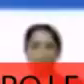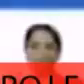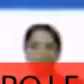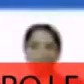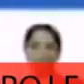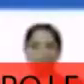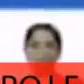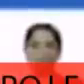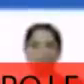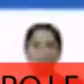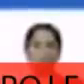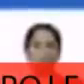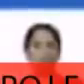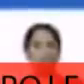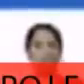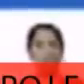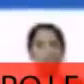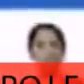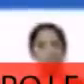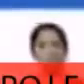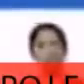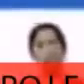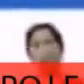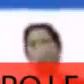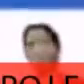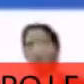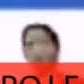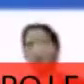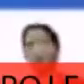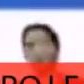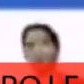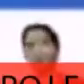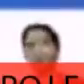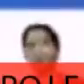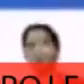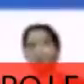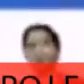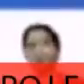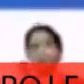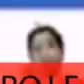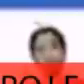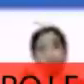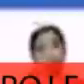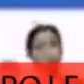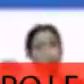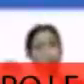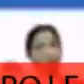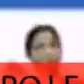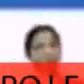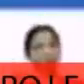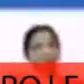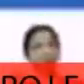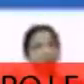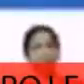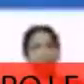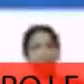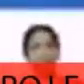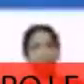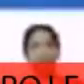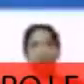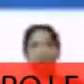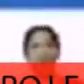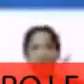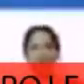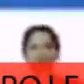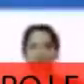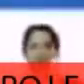ese combo va a ir a elecciones. Entonces quieren de una vez participar, tomar su tajada en ese espacio. Y en eso está la revolución, y eso es muy importante